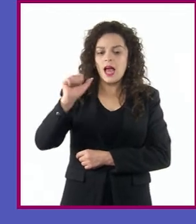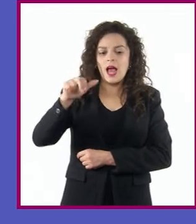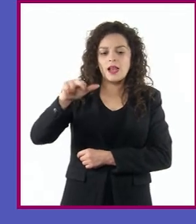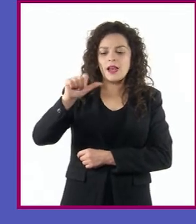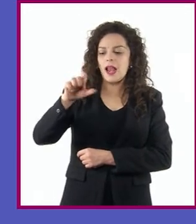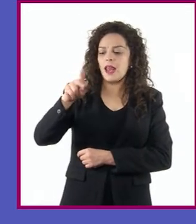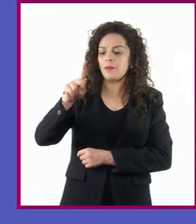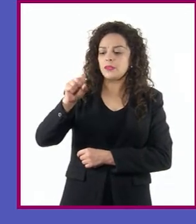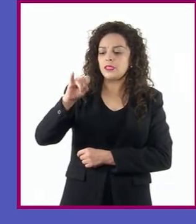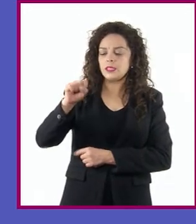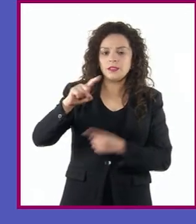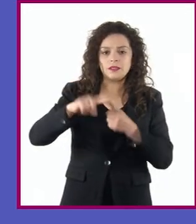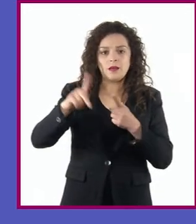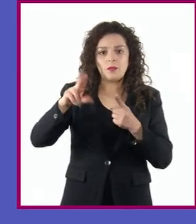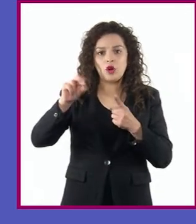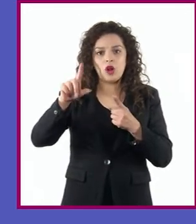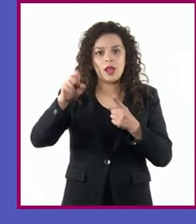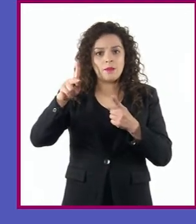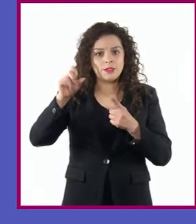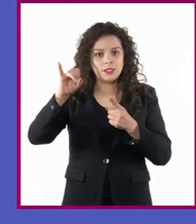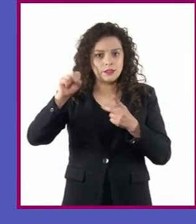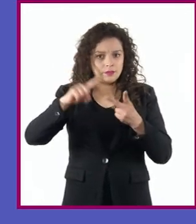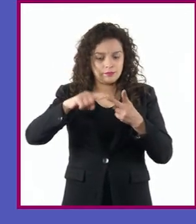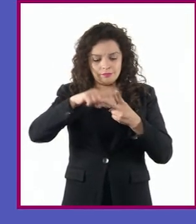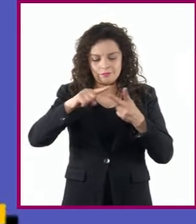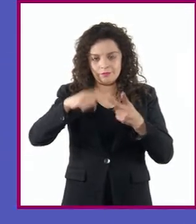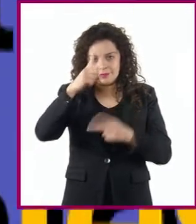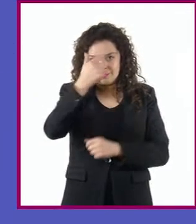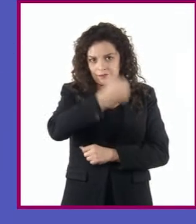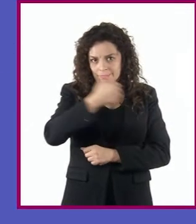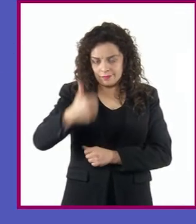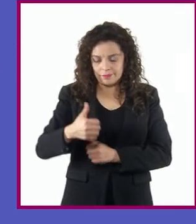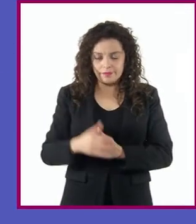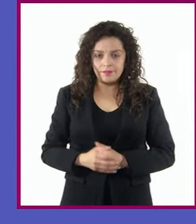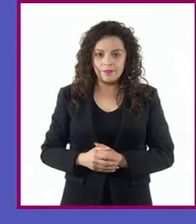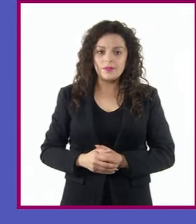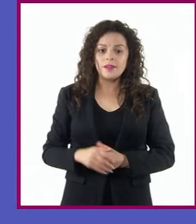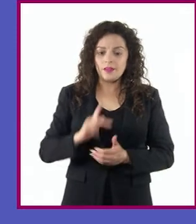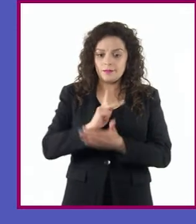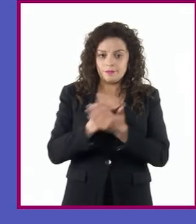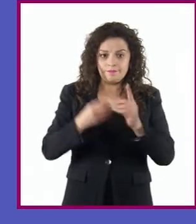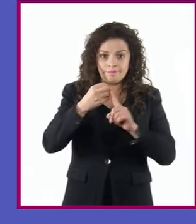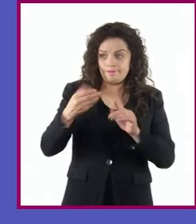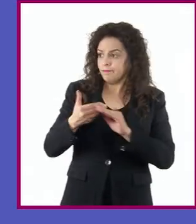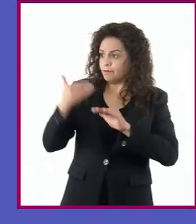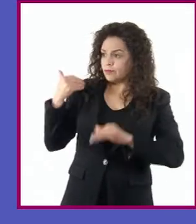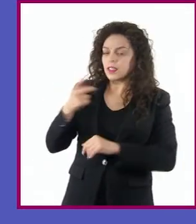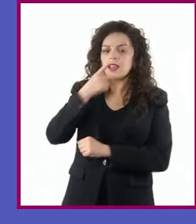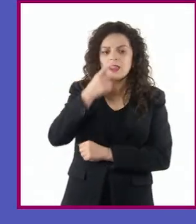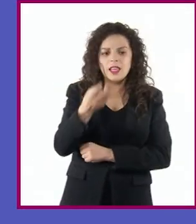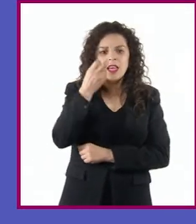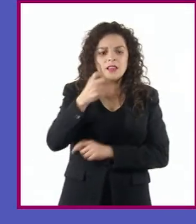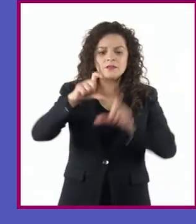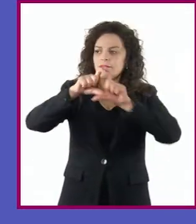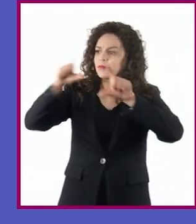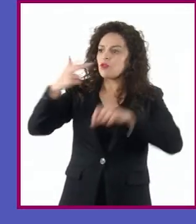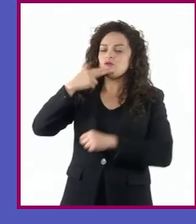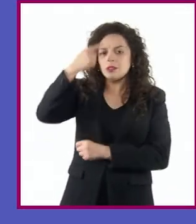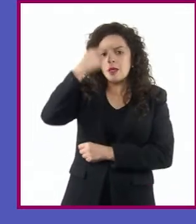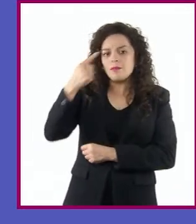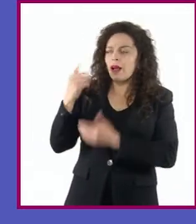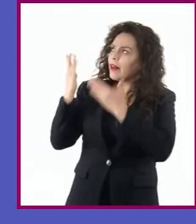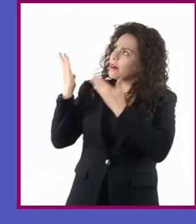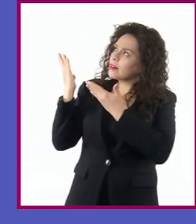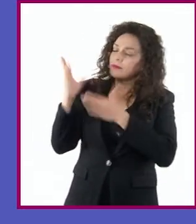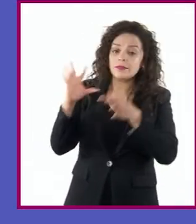prolepsis, respectivamente. En programas anteriores, dijimos que el flashback se usa para narrar partes de la historia que